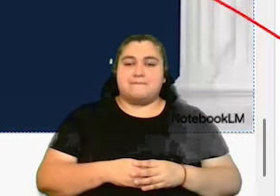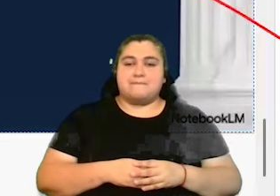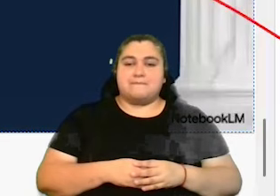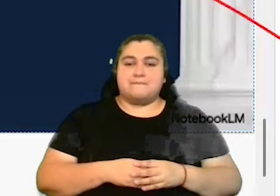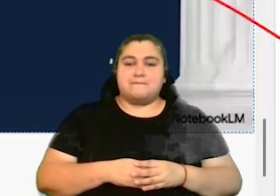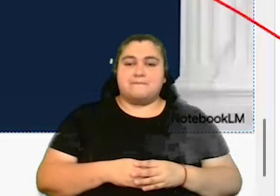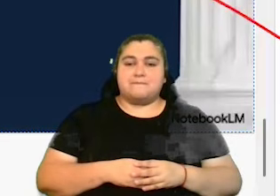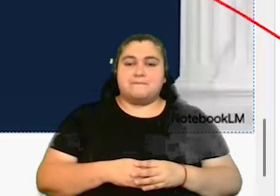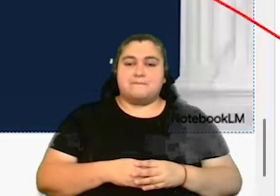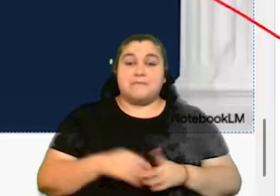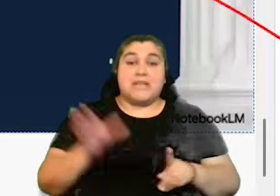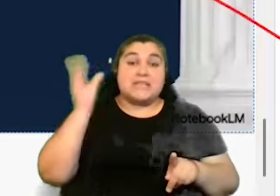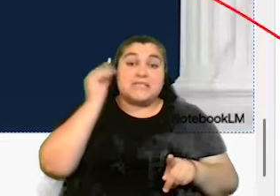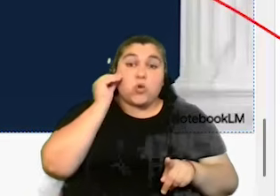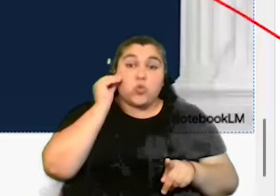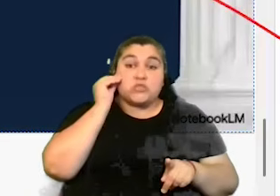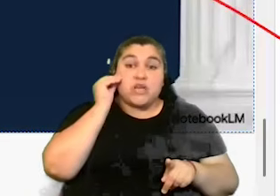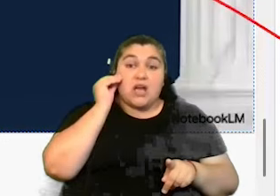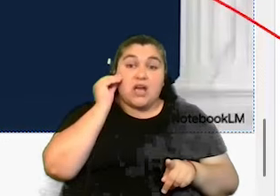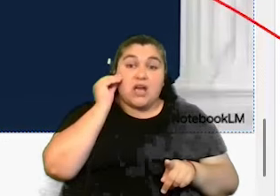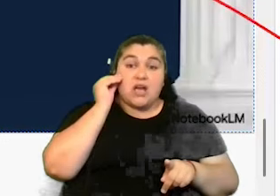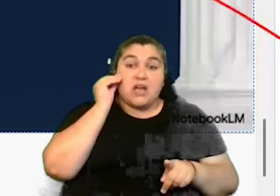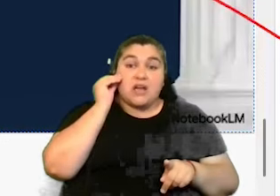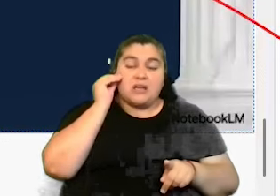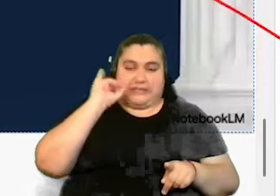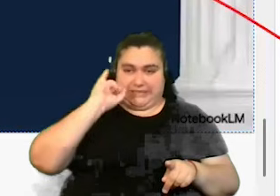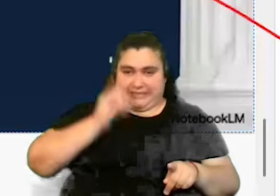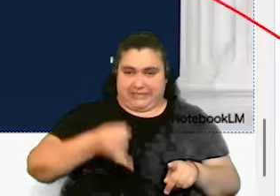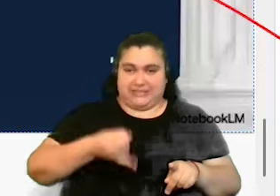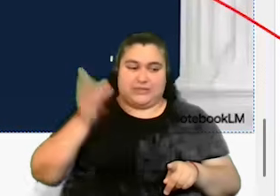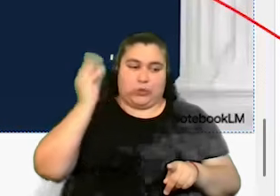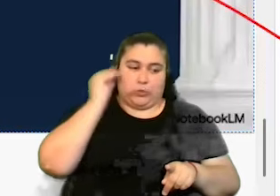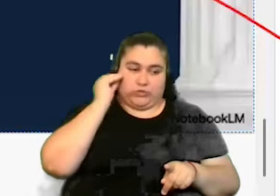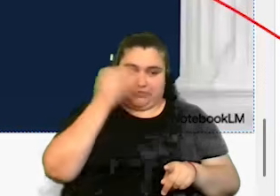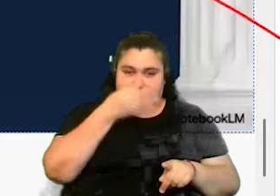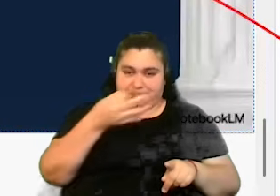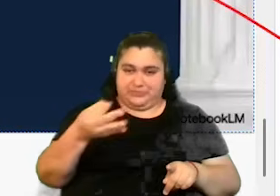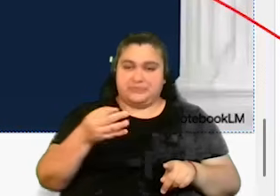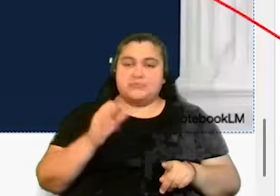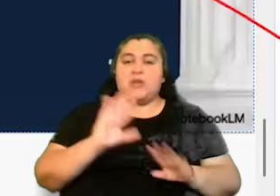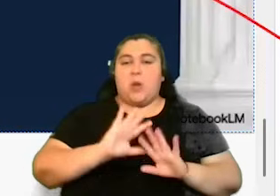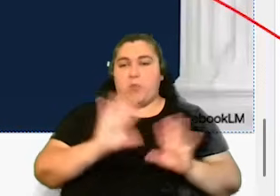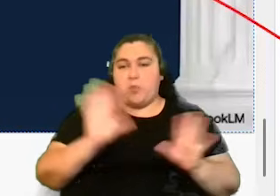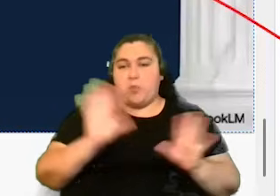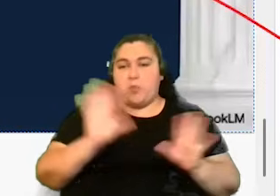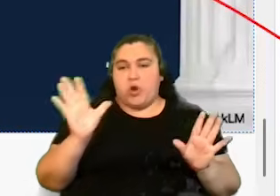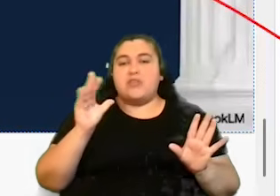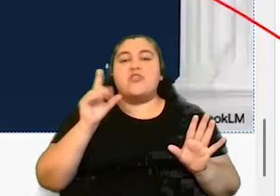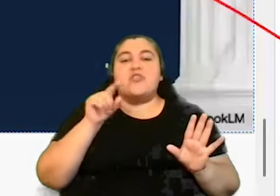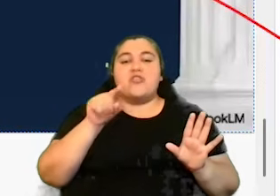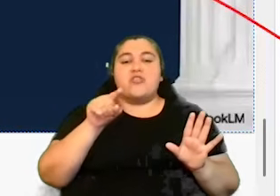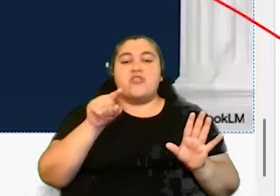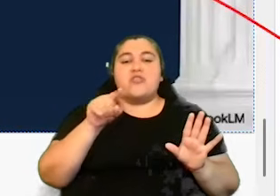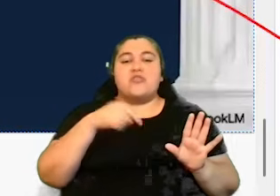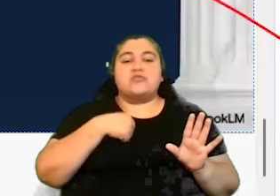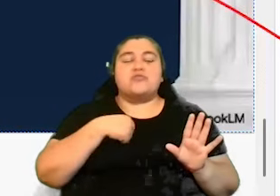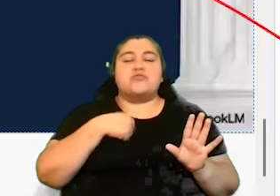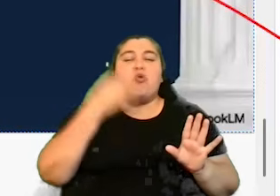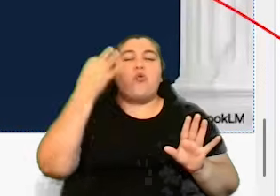¿se escucha ahí? Sí, se escucha mejor. Bueno, lo que yo me la estaba